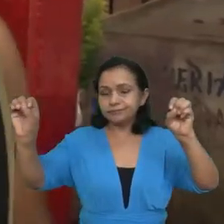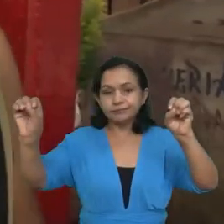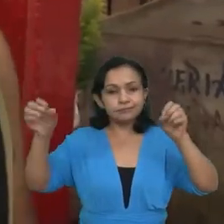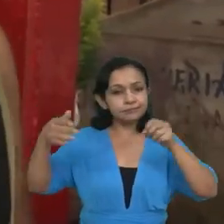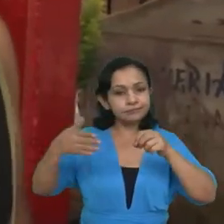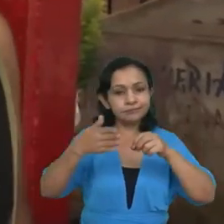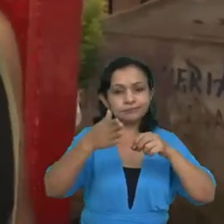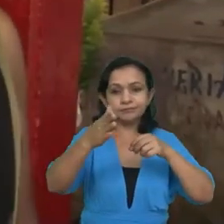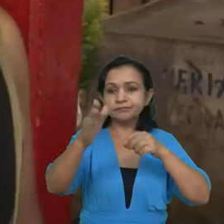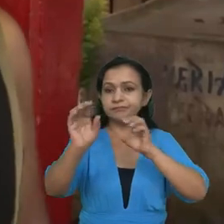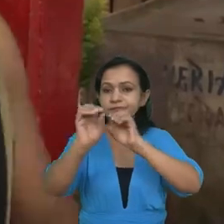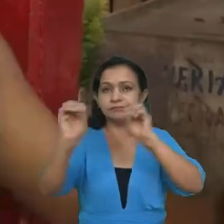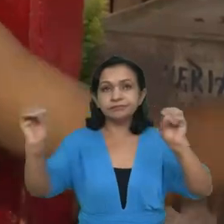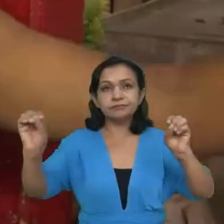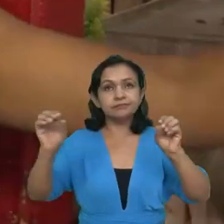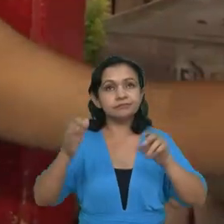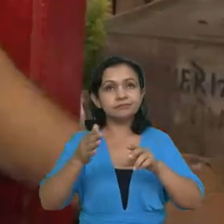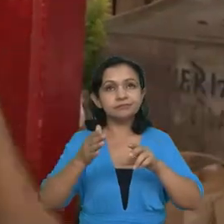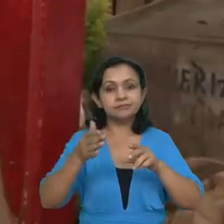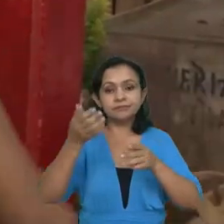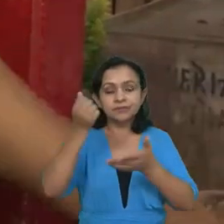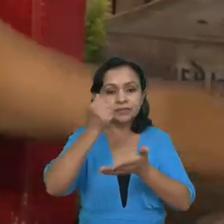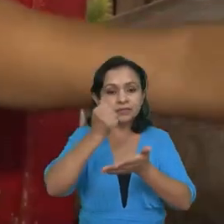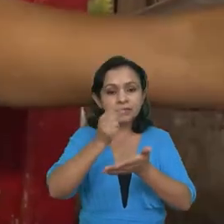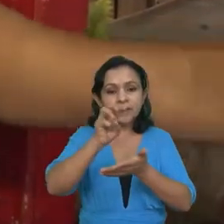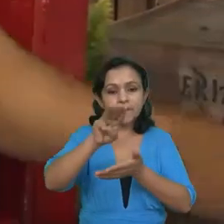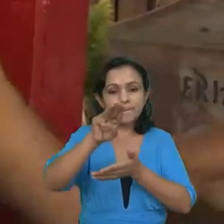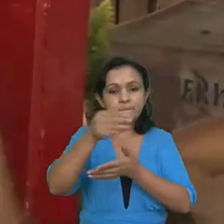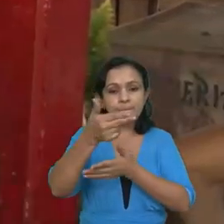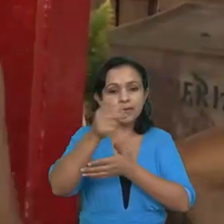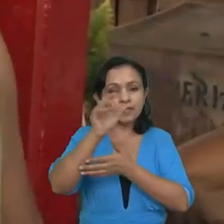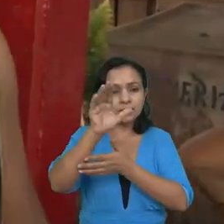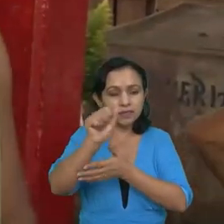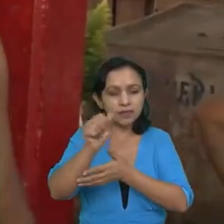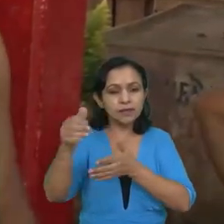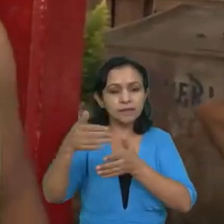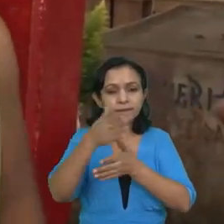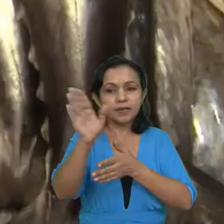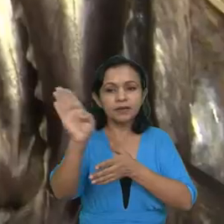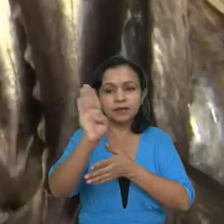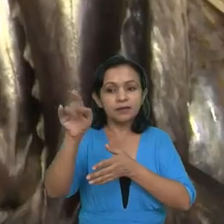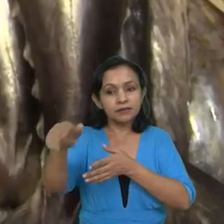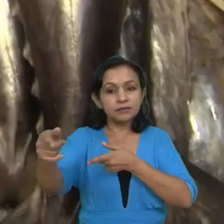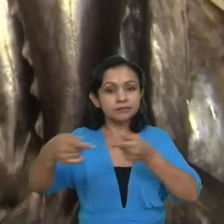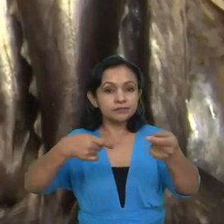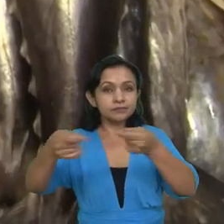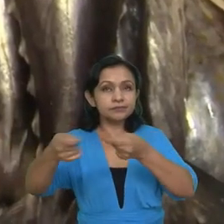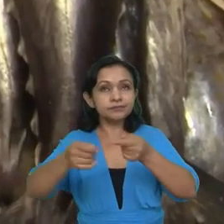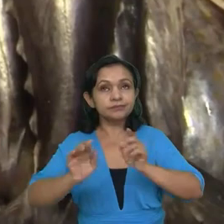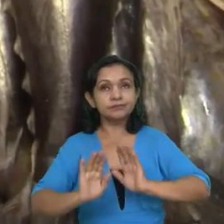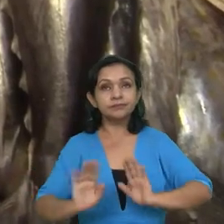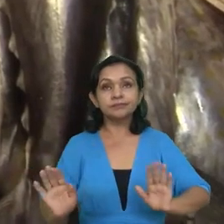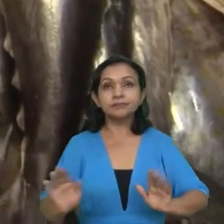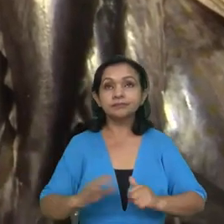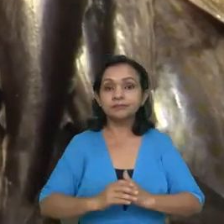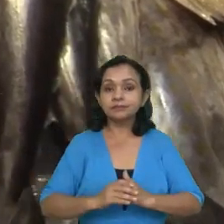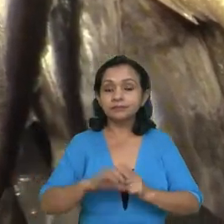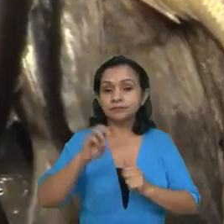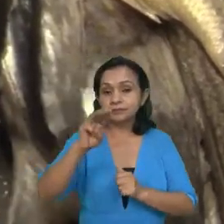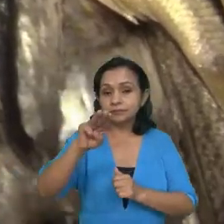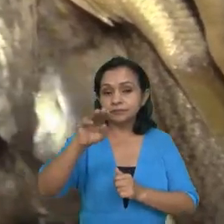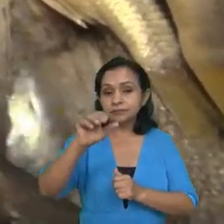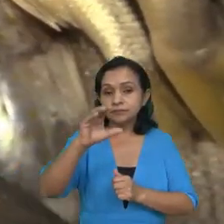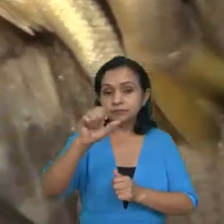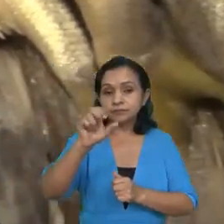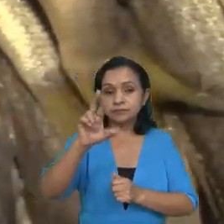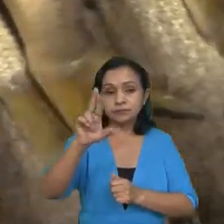es el escapar sólo la machaca y el pescado blanco que es el que está ahorita en tenor la macarena para la